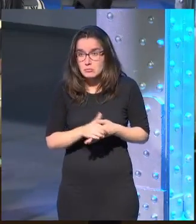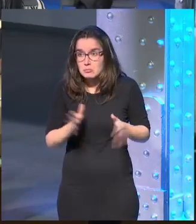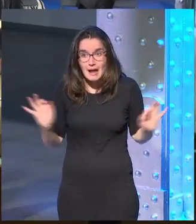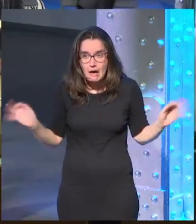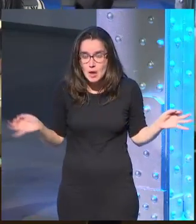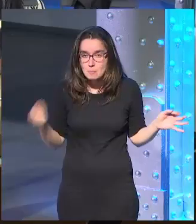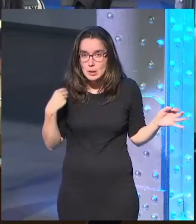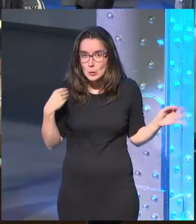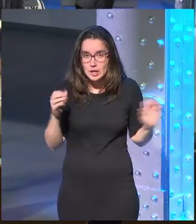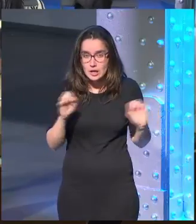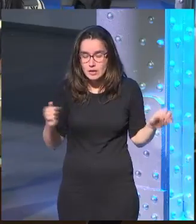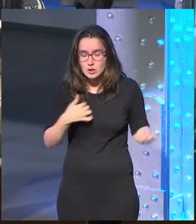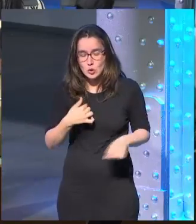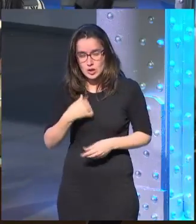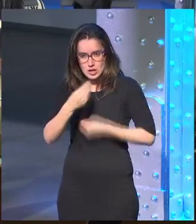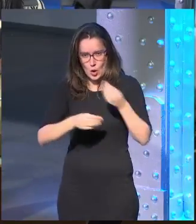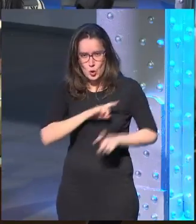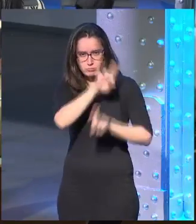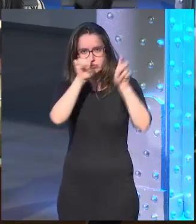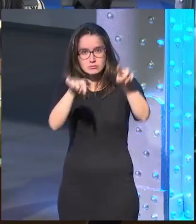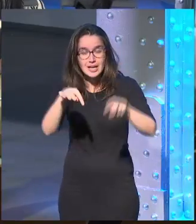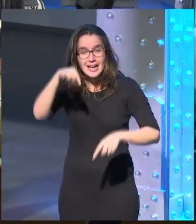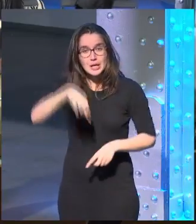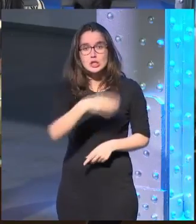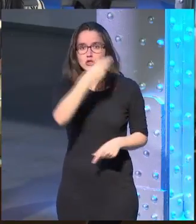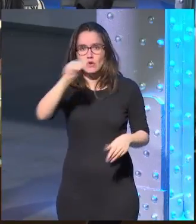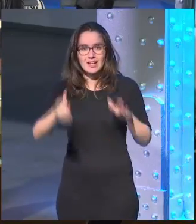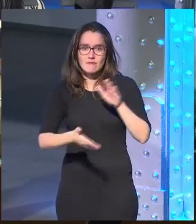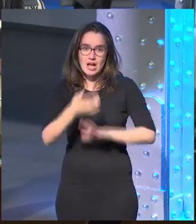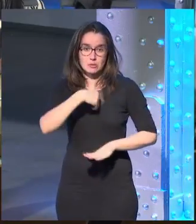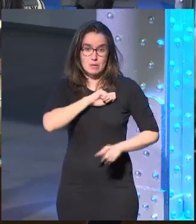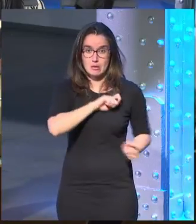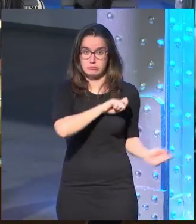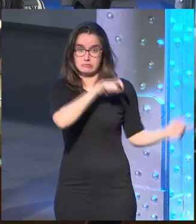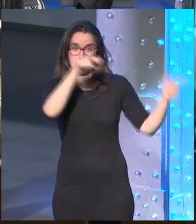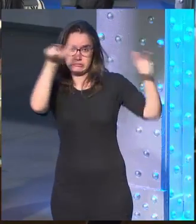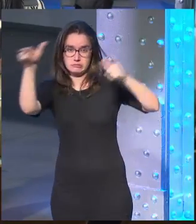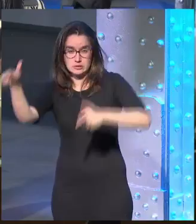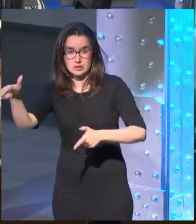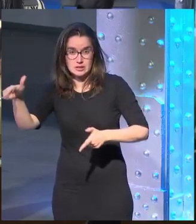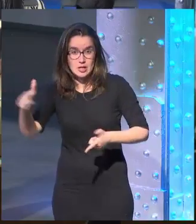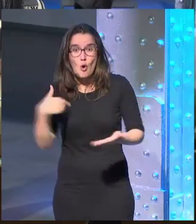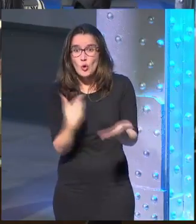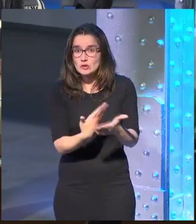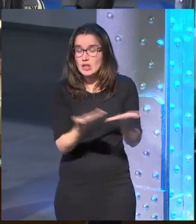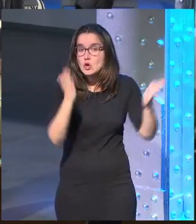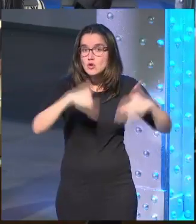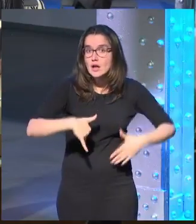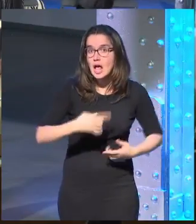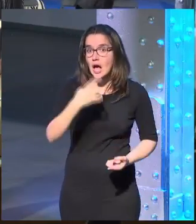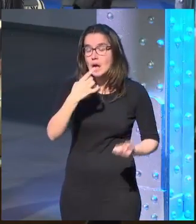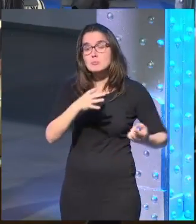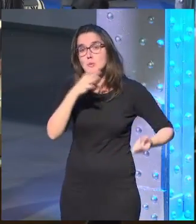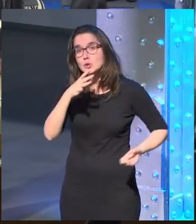preguntar? Pues entonces lanzo pregunta. Estos jóvenes que se van de España se van de forma injustificada? ¿Hay algún motivo